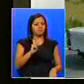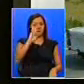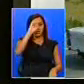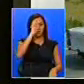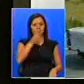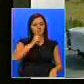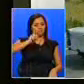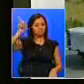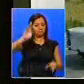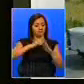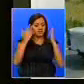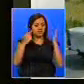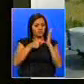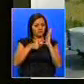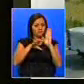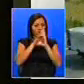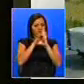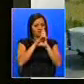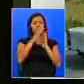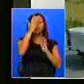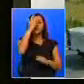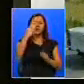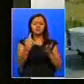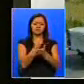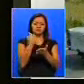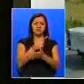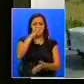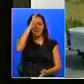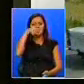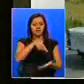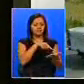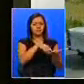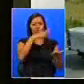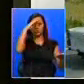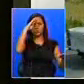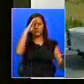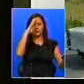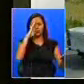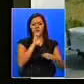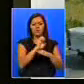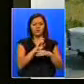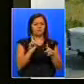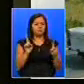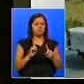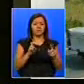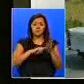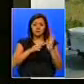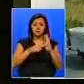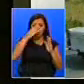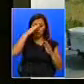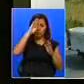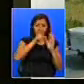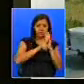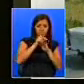querer hacernos creer a los ecuatorianos, no, que en Cuba no hay desarrollo, no hay industria, que